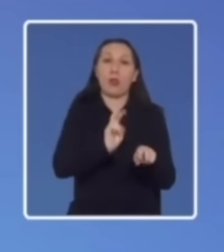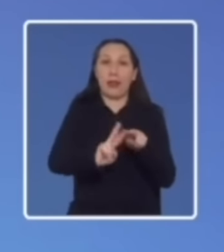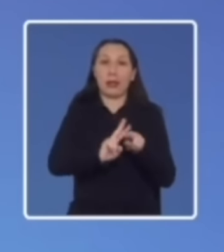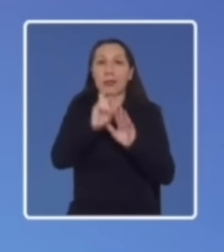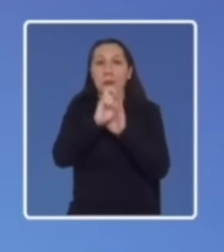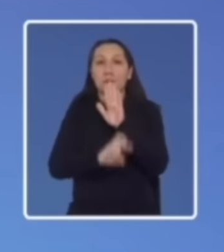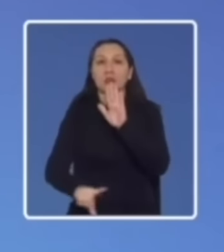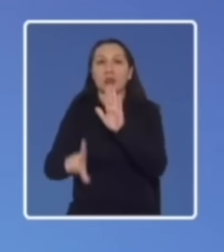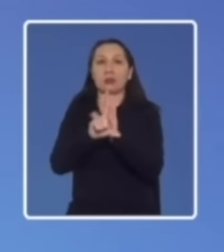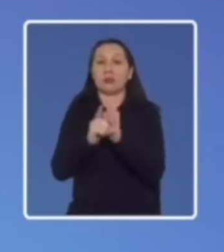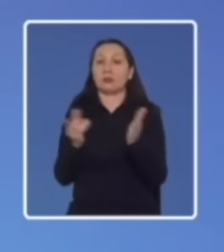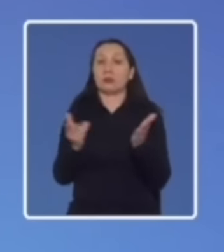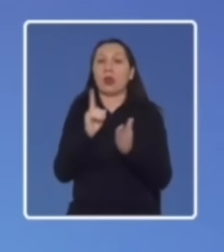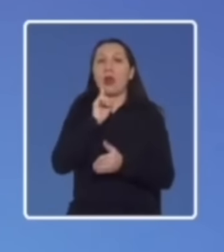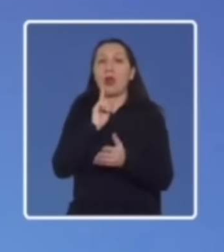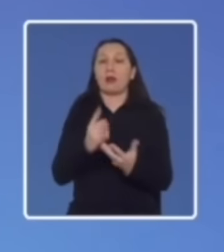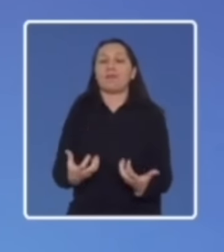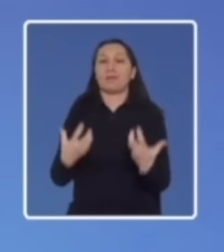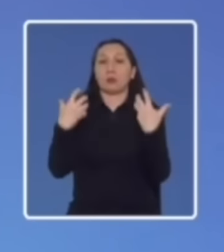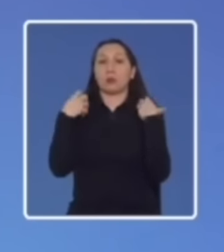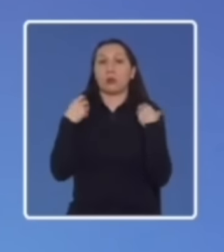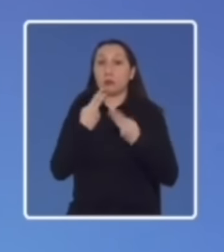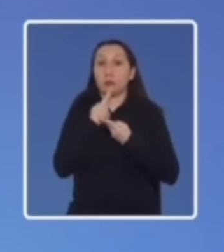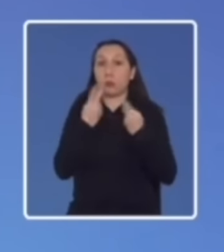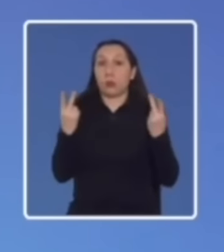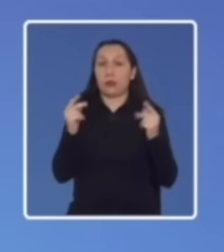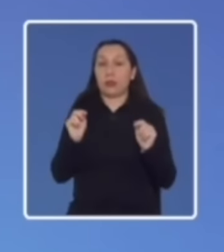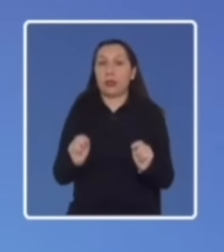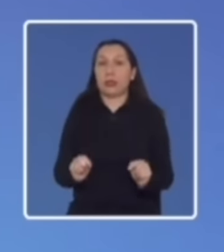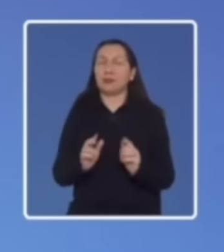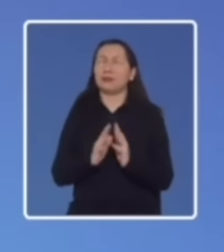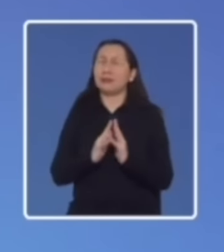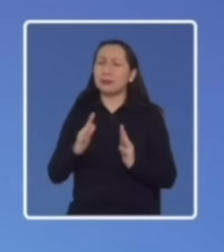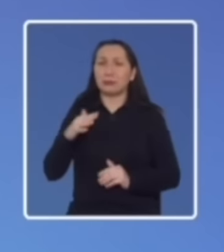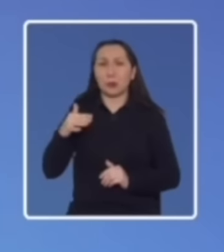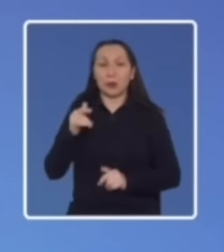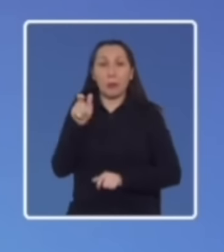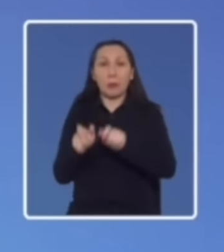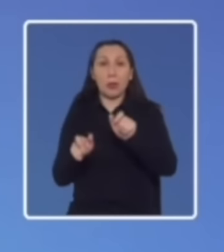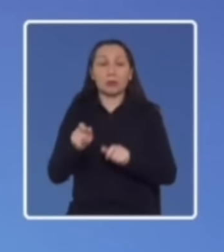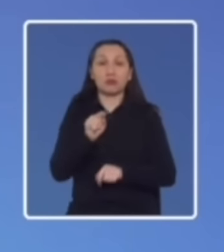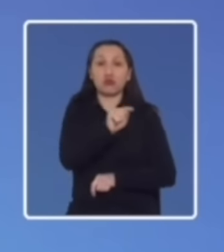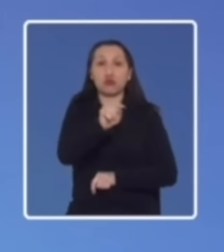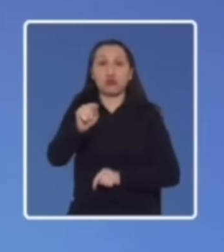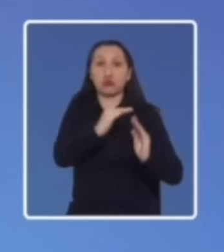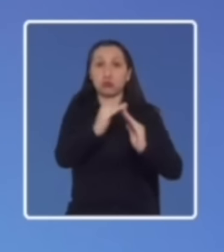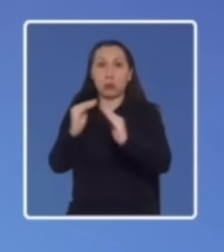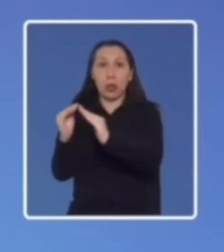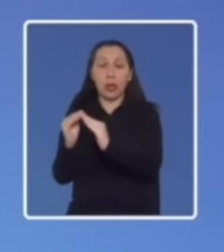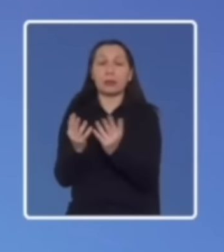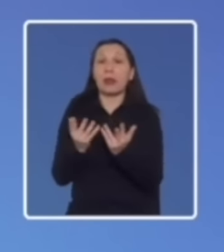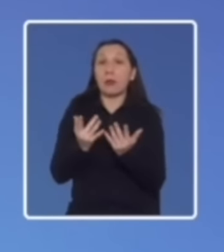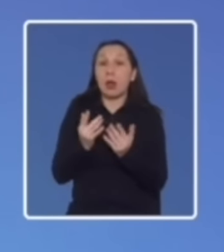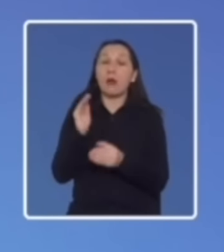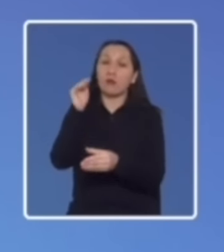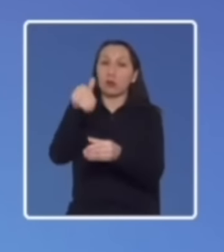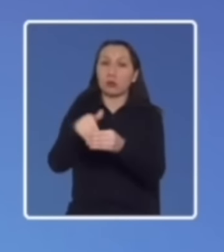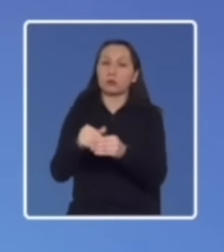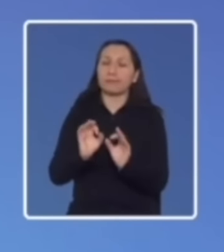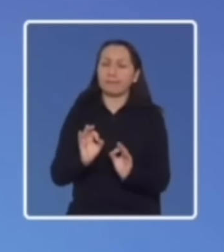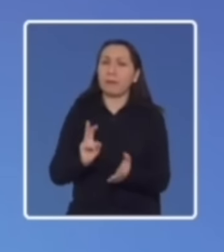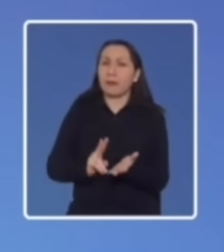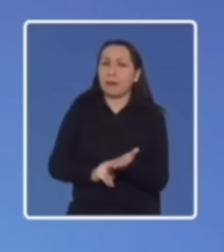proyecto de ley porque tenemos una responsabilidad pública en esto muy importante con las personas que están en sus casas Esperamos que se vote